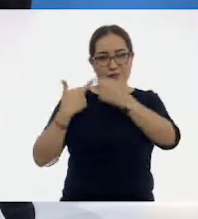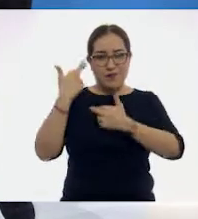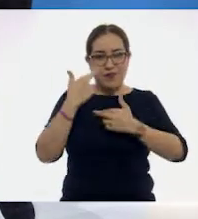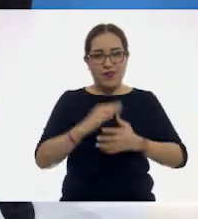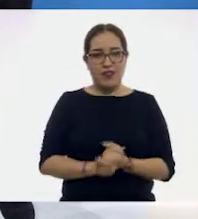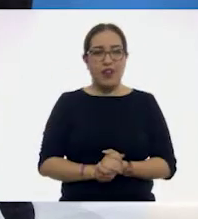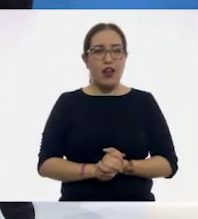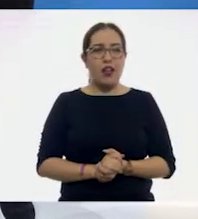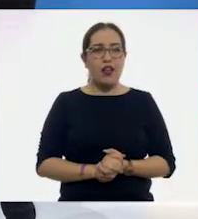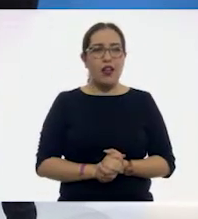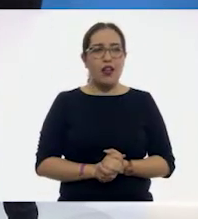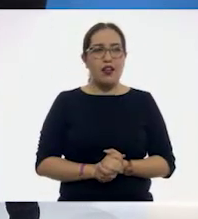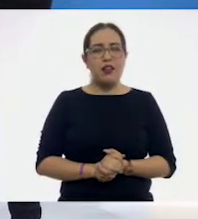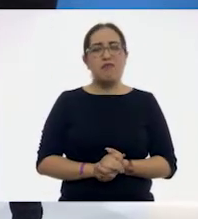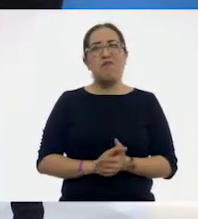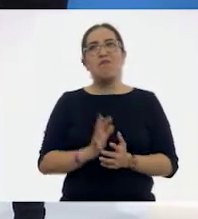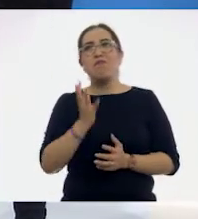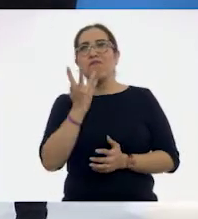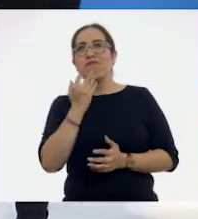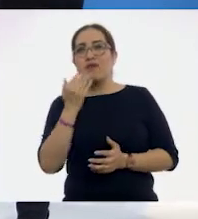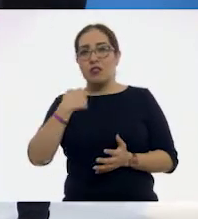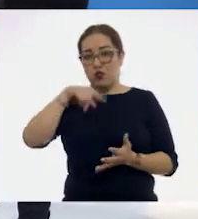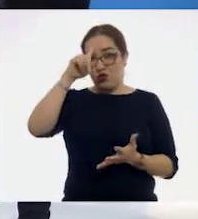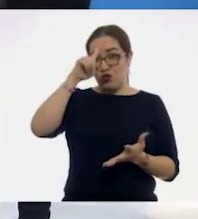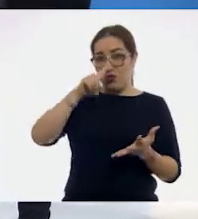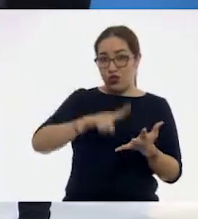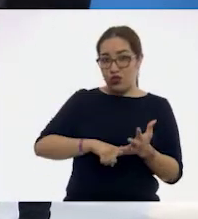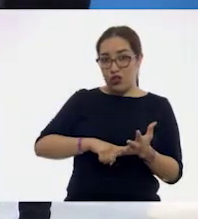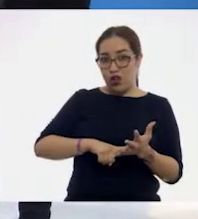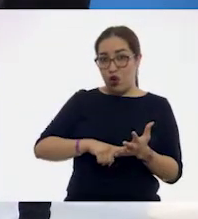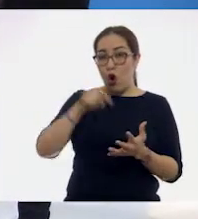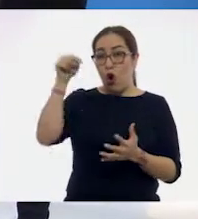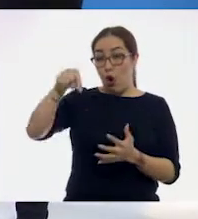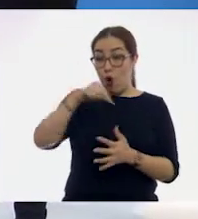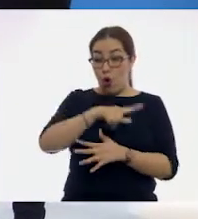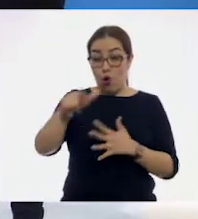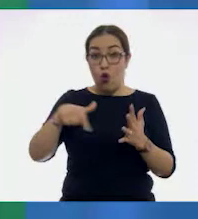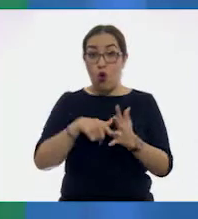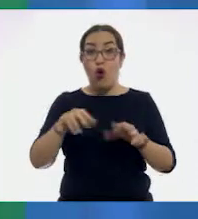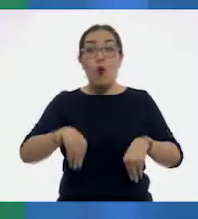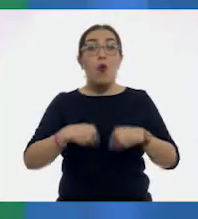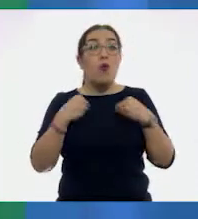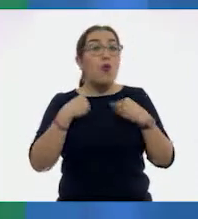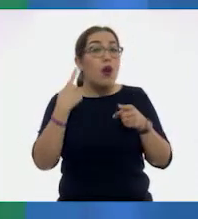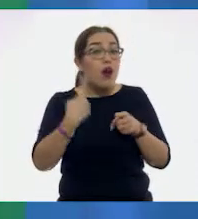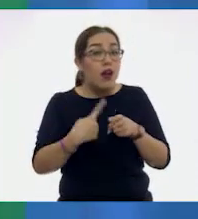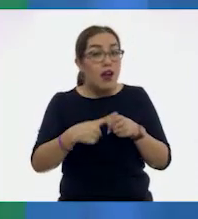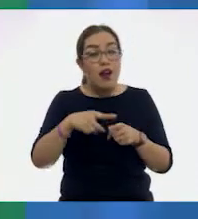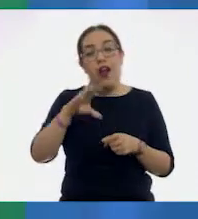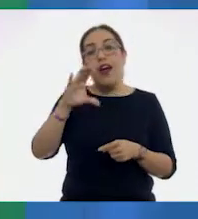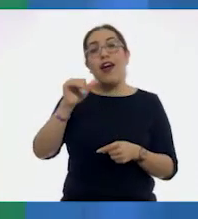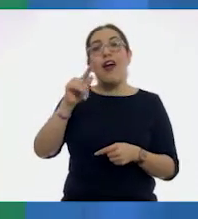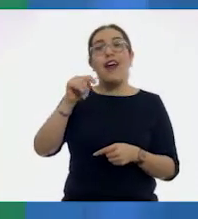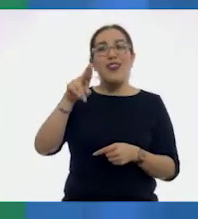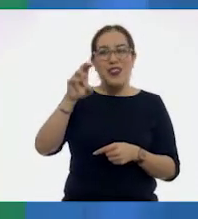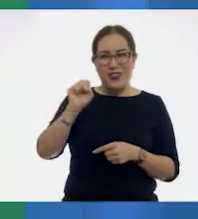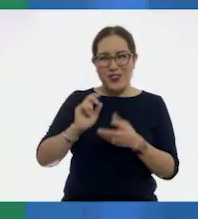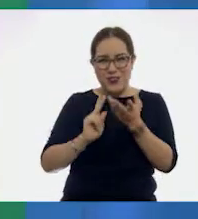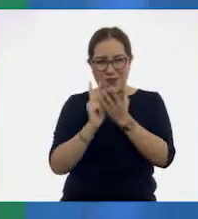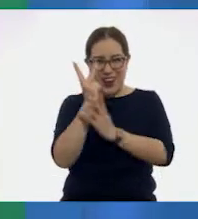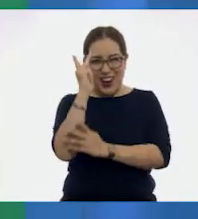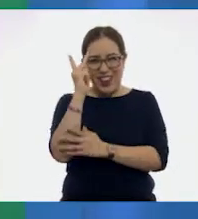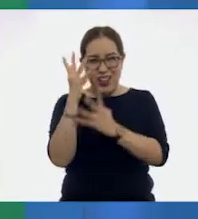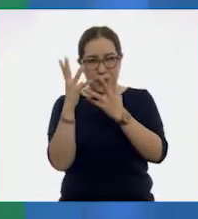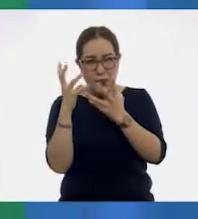Yo creo que donde vive el monstruo de Gila y el cactus. Muy bien. Entonces, veamos el siguiente video